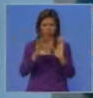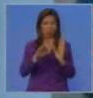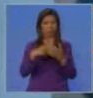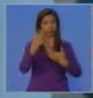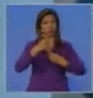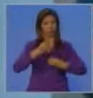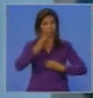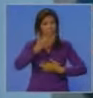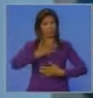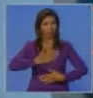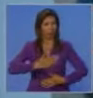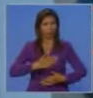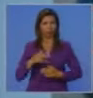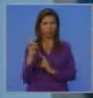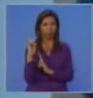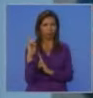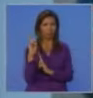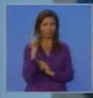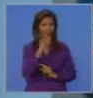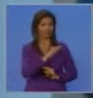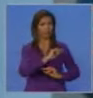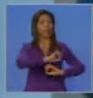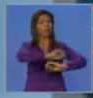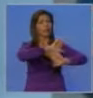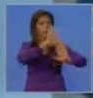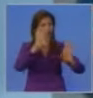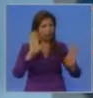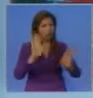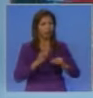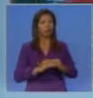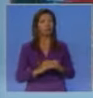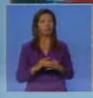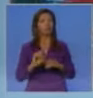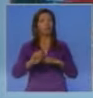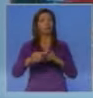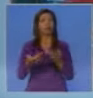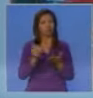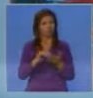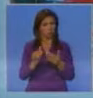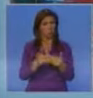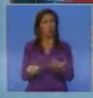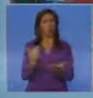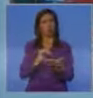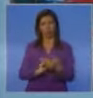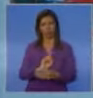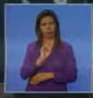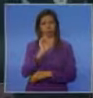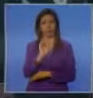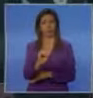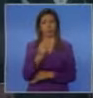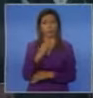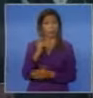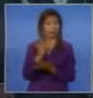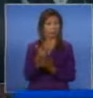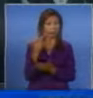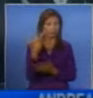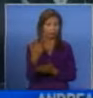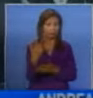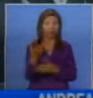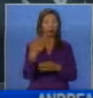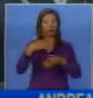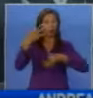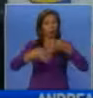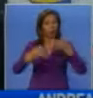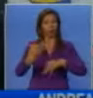vestidas de negro y armadas. A pesar de esto, aseguran que nuevamente volverán a ingresar para verificar la presencia de las 3 personas sentenciadas